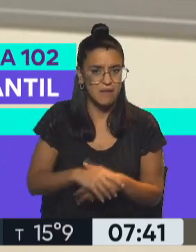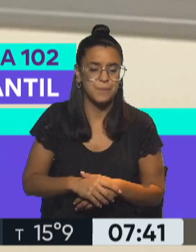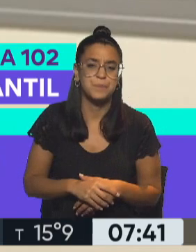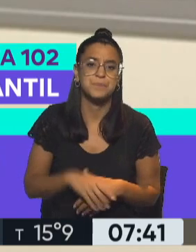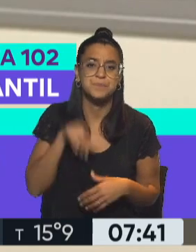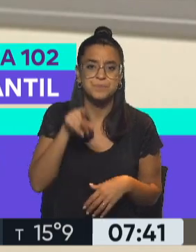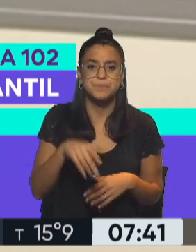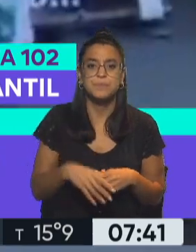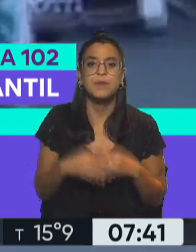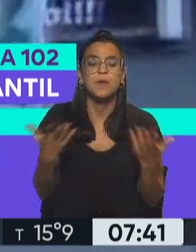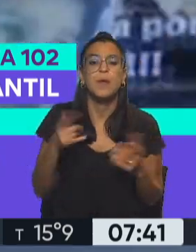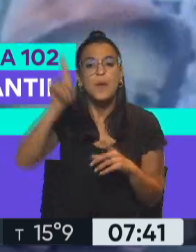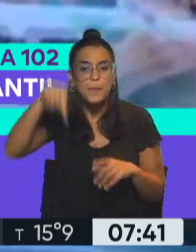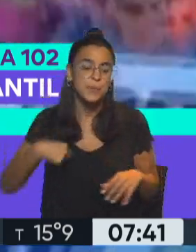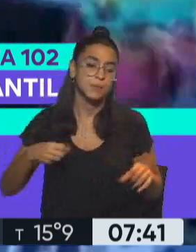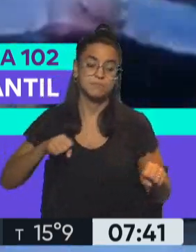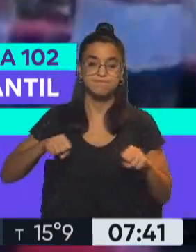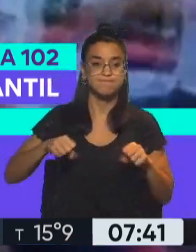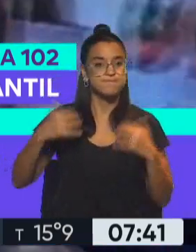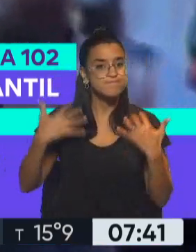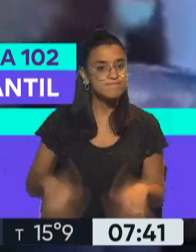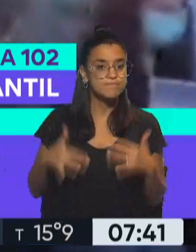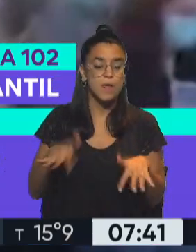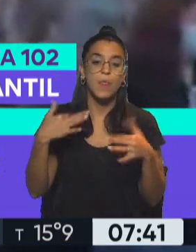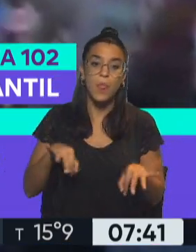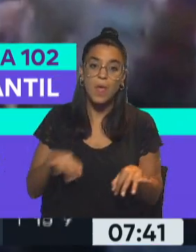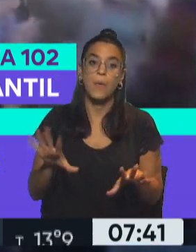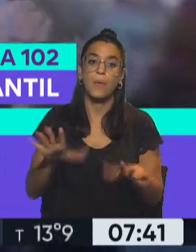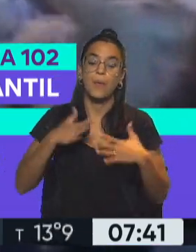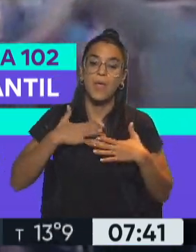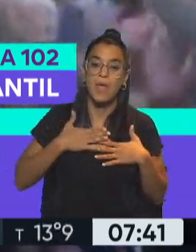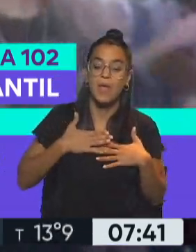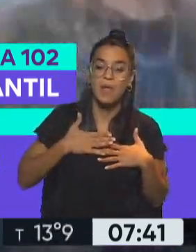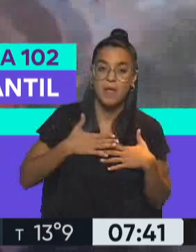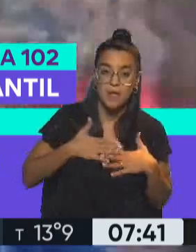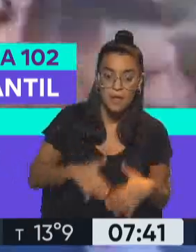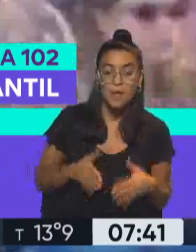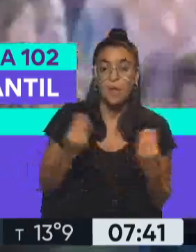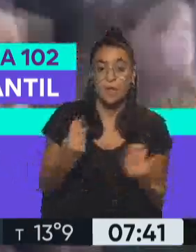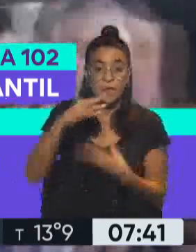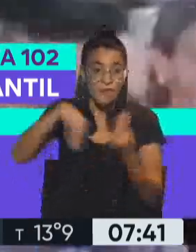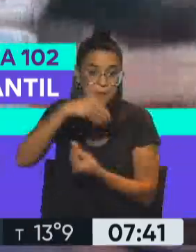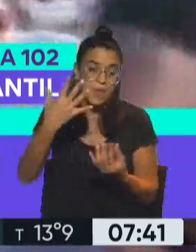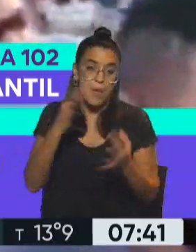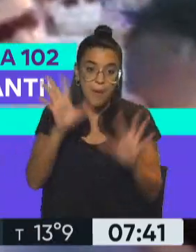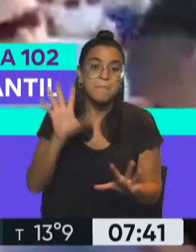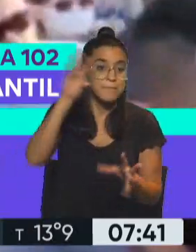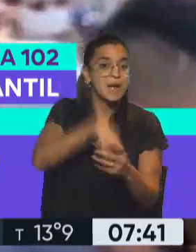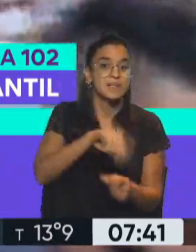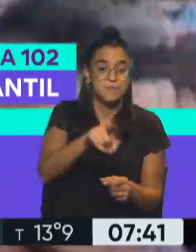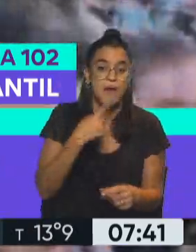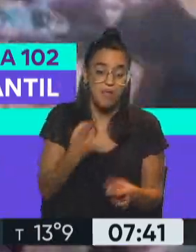que provoca un cimbronazo muy grande, el cual hay que amortiguar, porque las familias tienen que participar